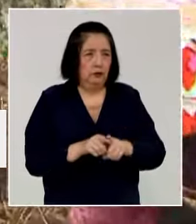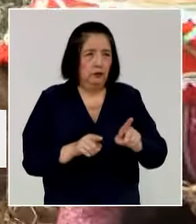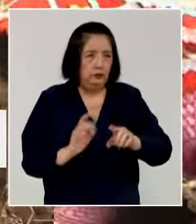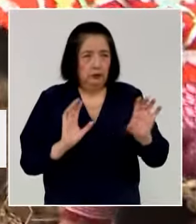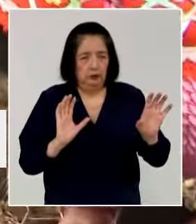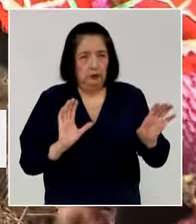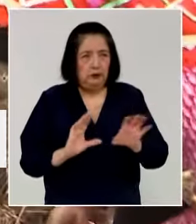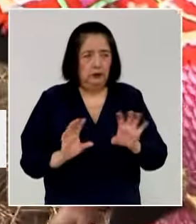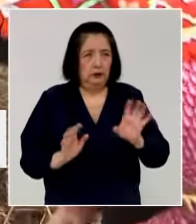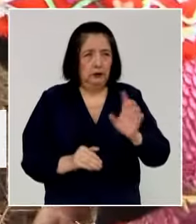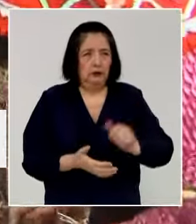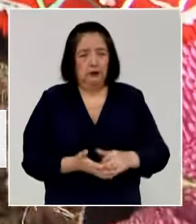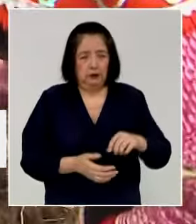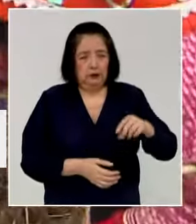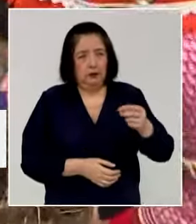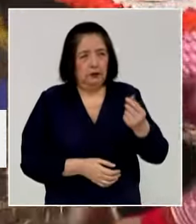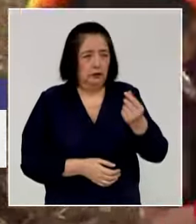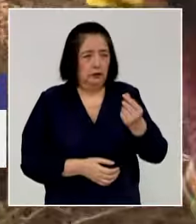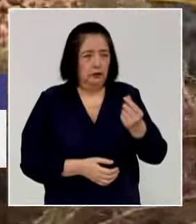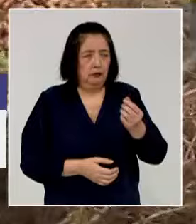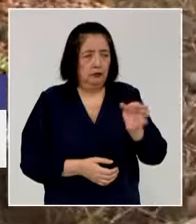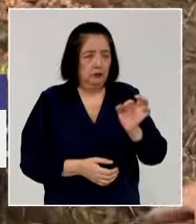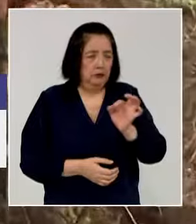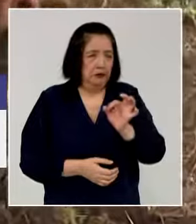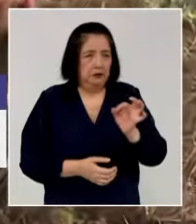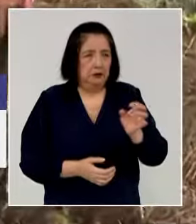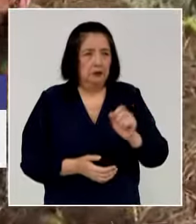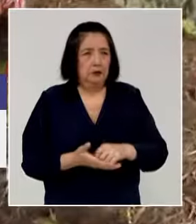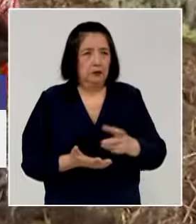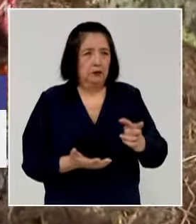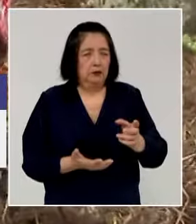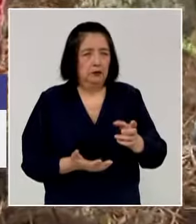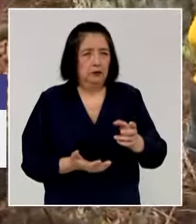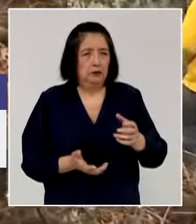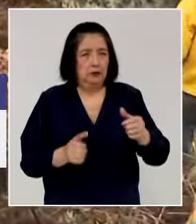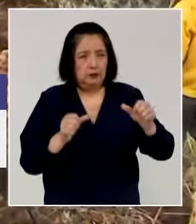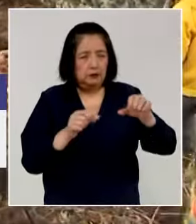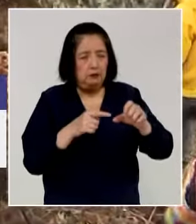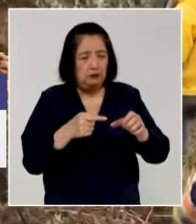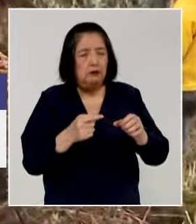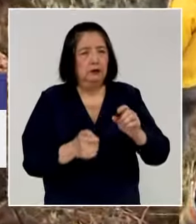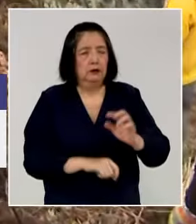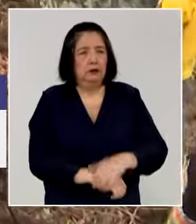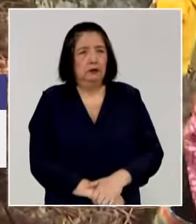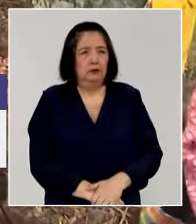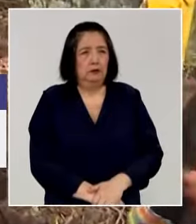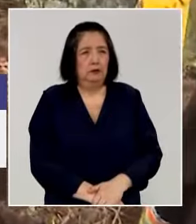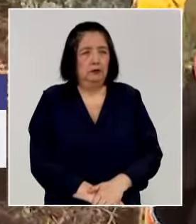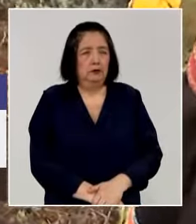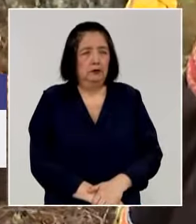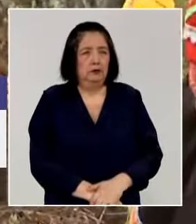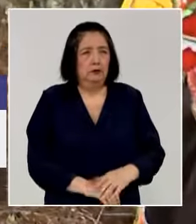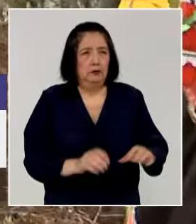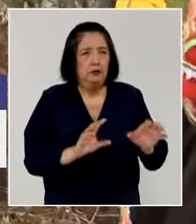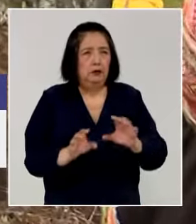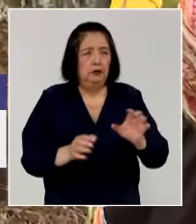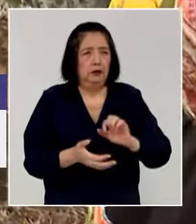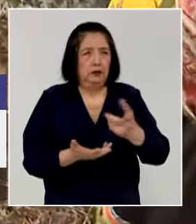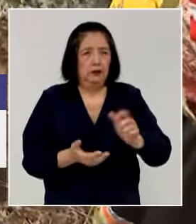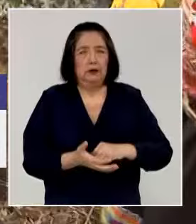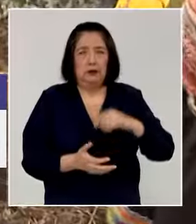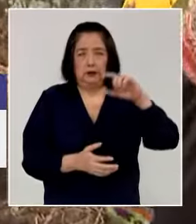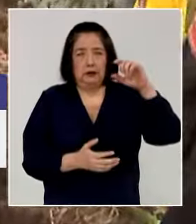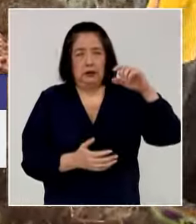preparar de los más menudos, que son estos más, como por ejemplo como malograditos ya están, pero se hace chuño o